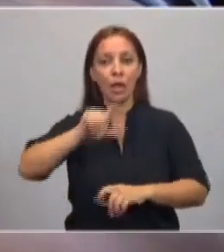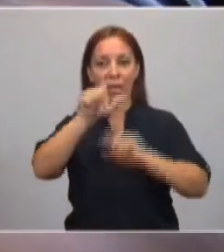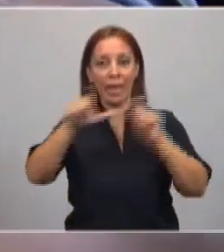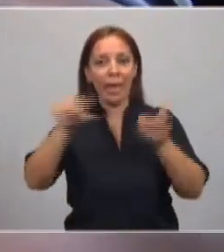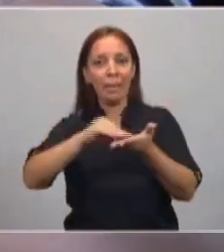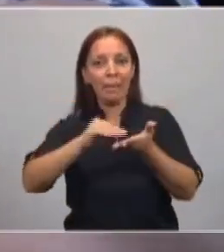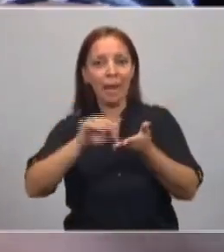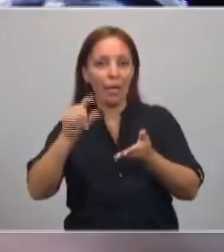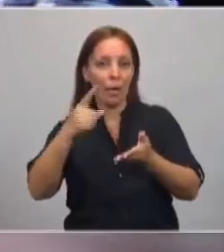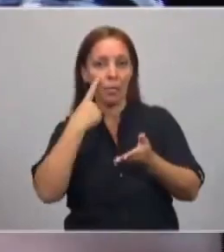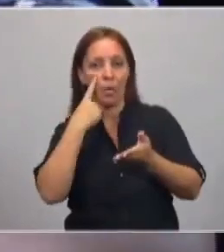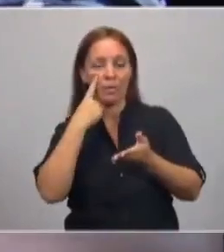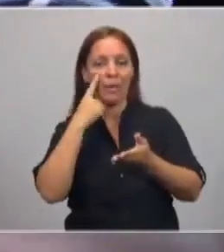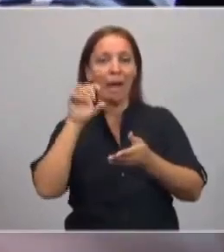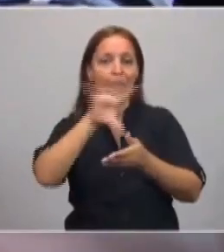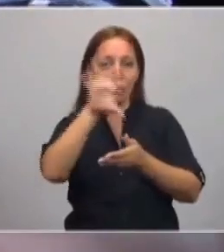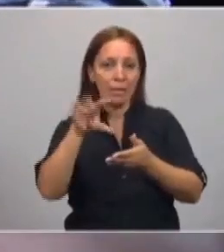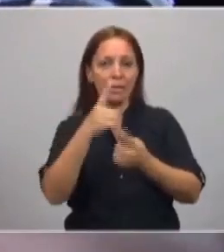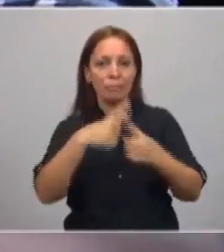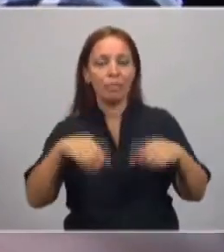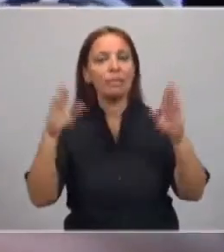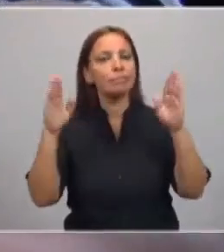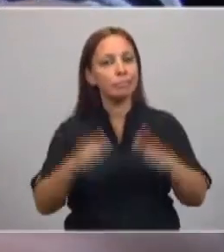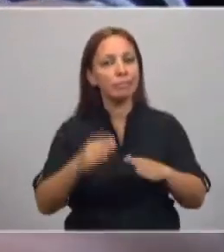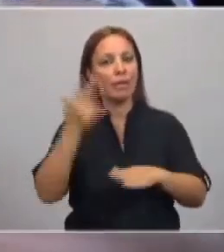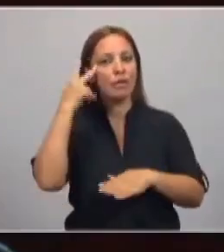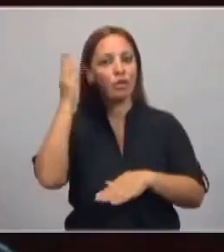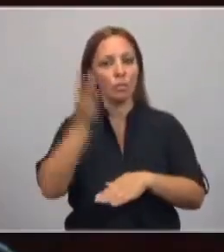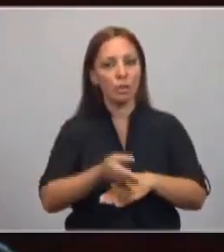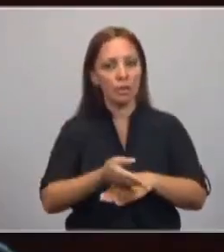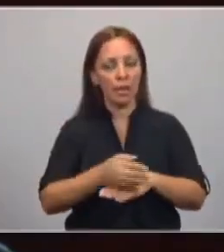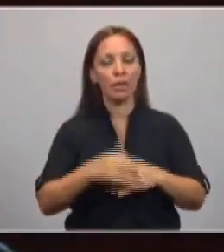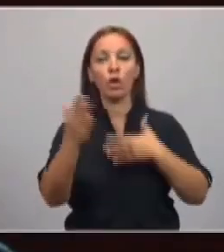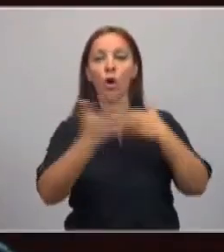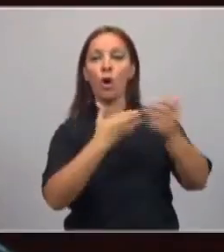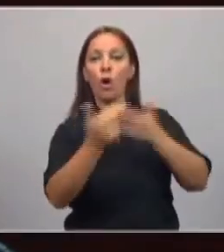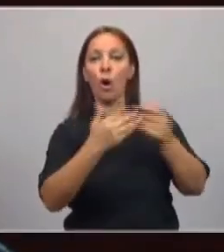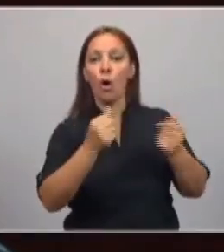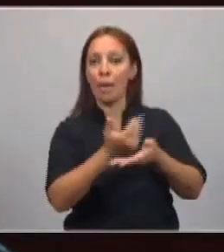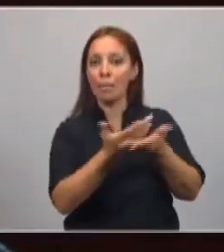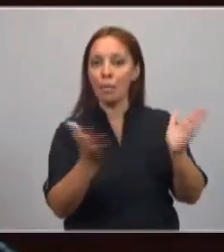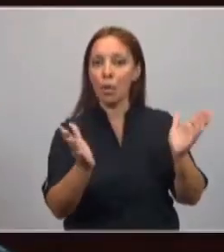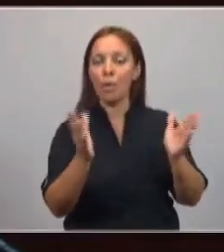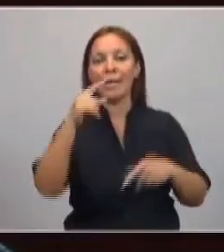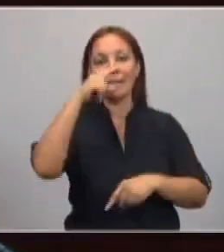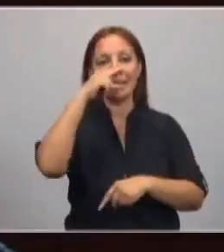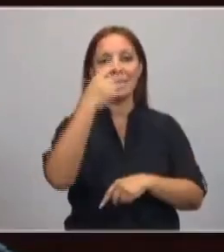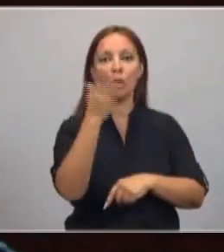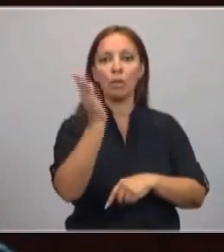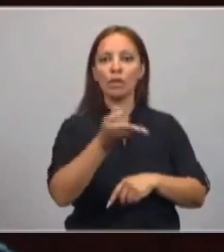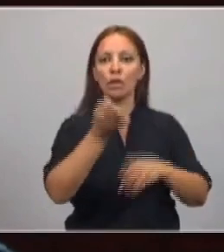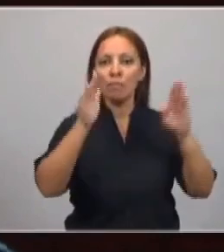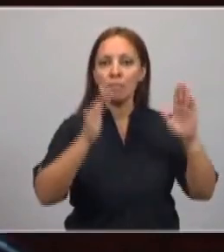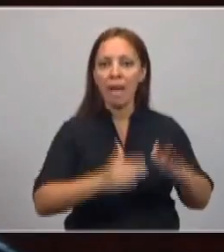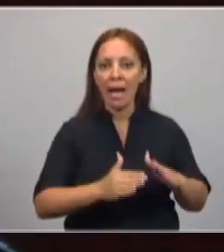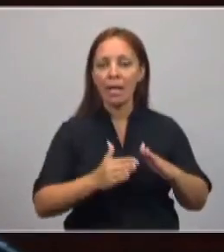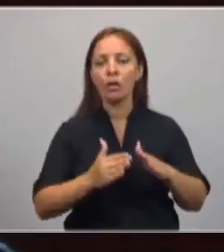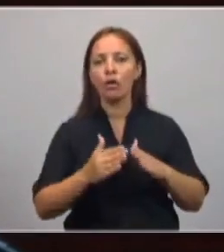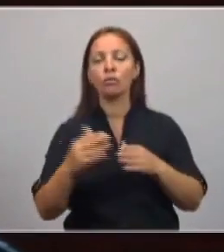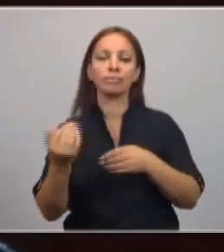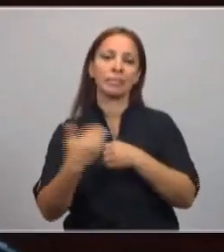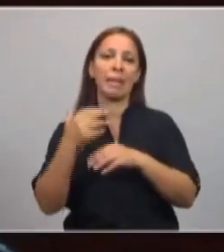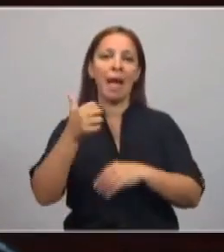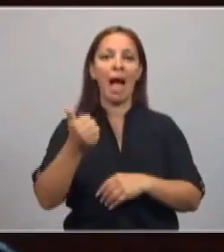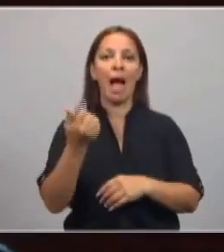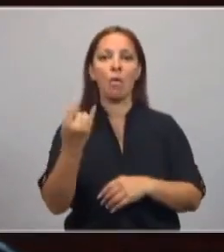se redujeron un 18%. La obra pública bajó un 75%. Las asignaciones familiares